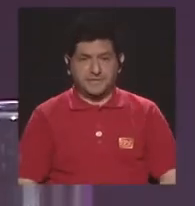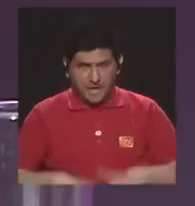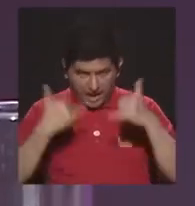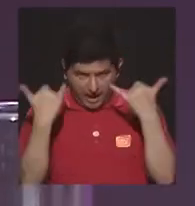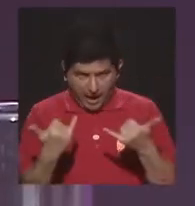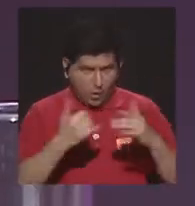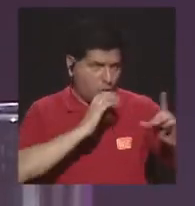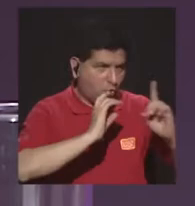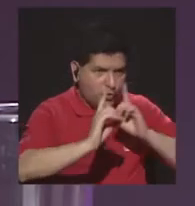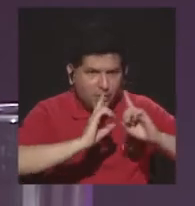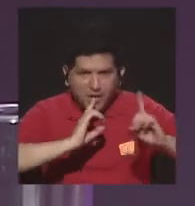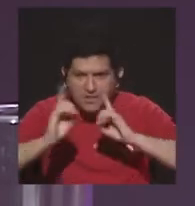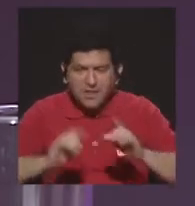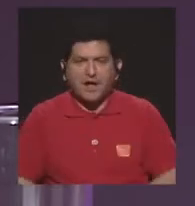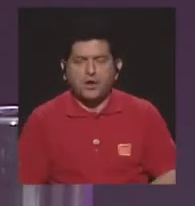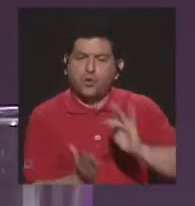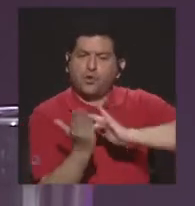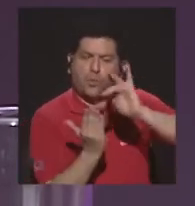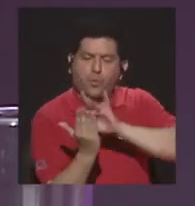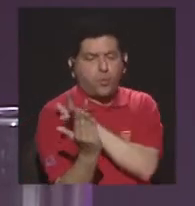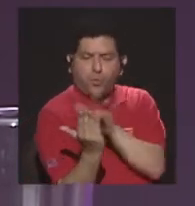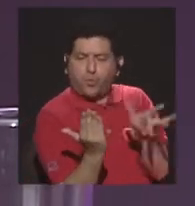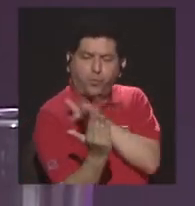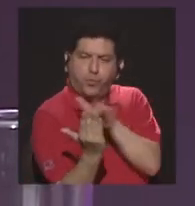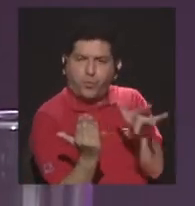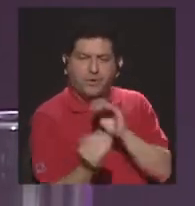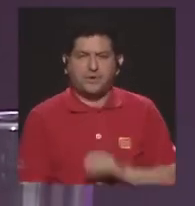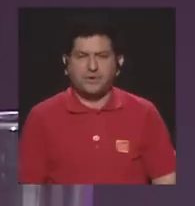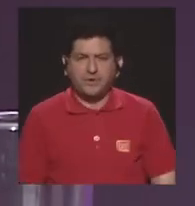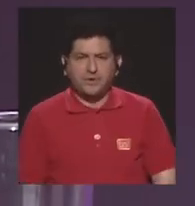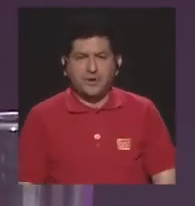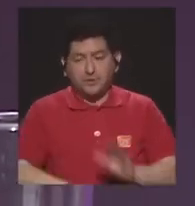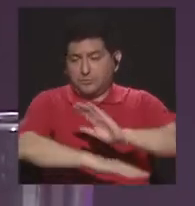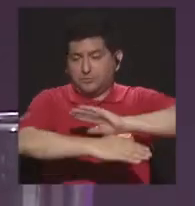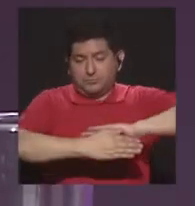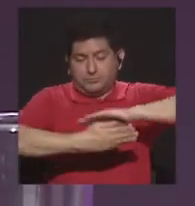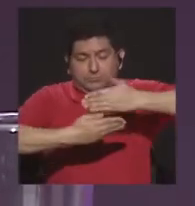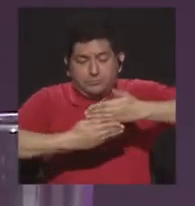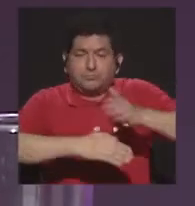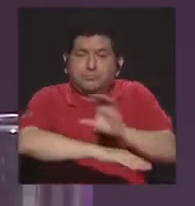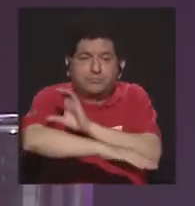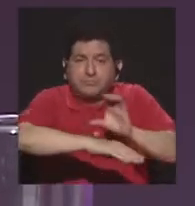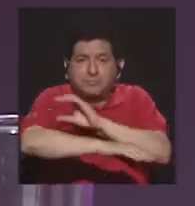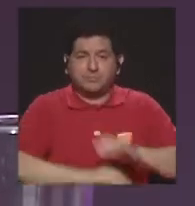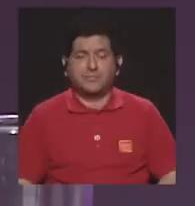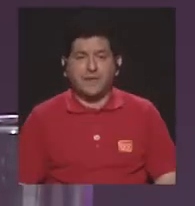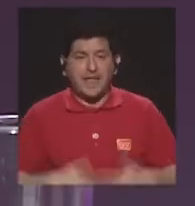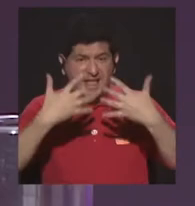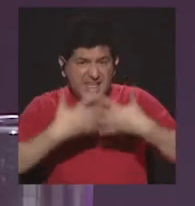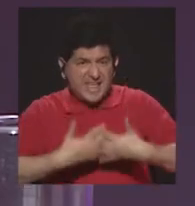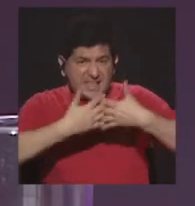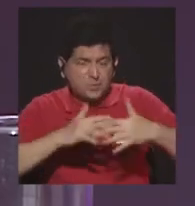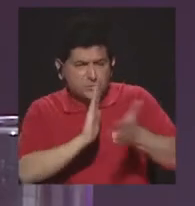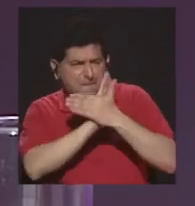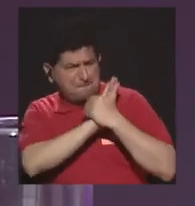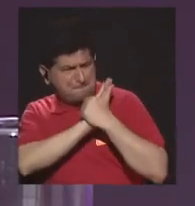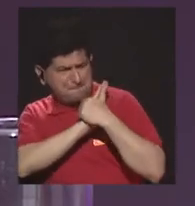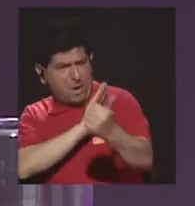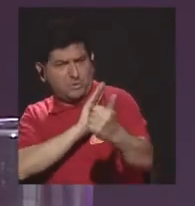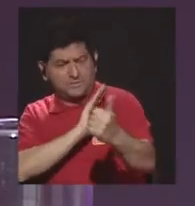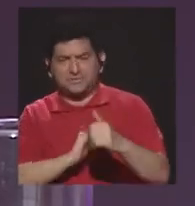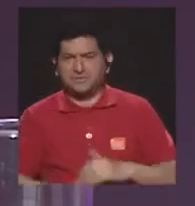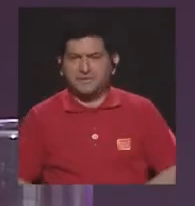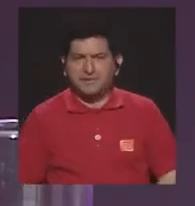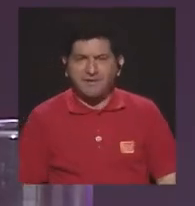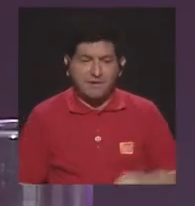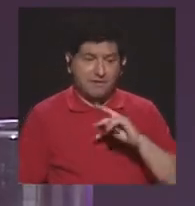estamos dialogando con tablets, con teléfonos celulares, con ordenadores, y una industria que se ha potenciado y